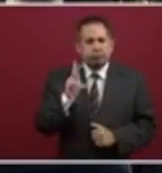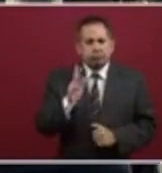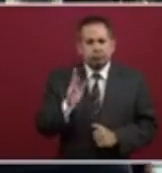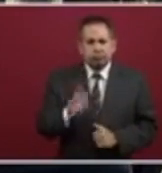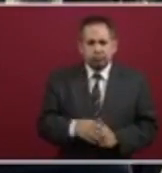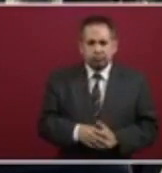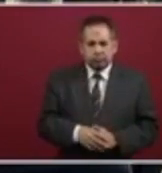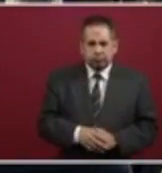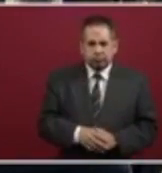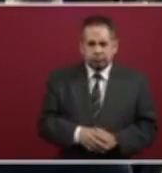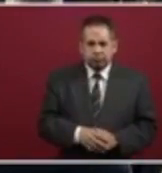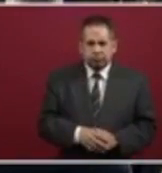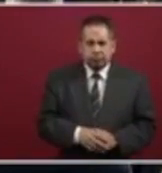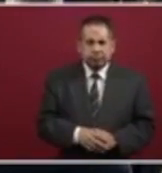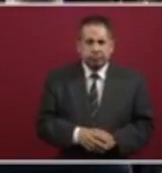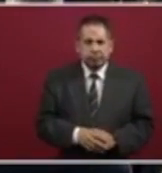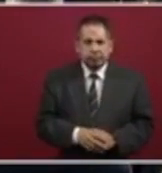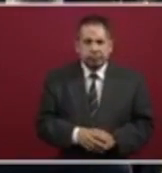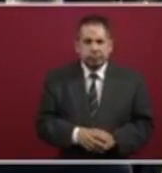si…